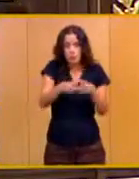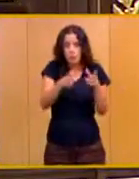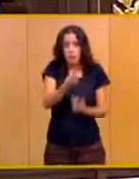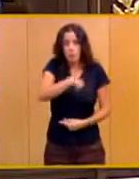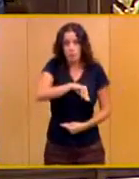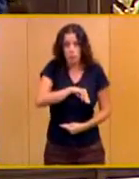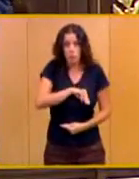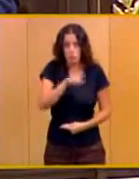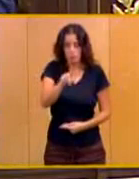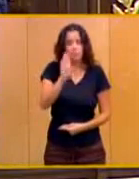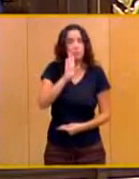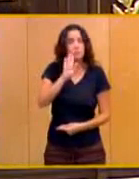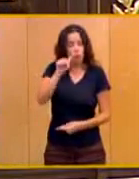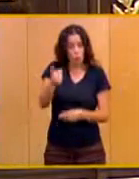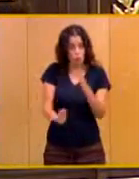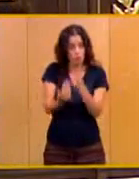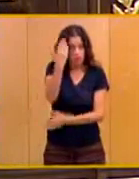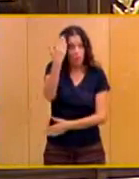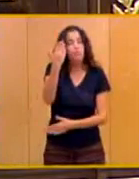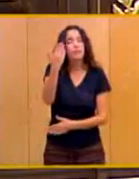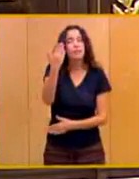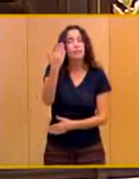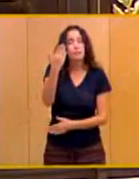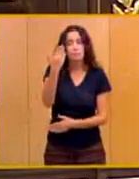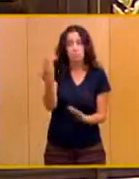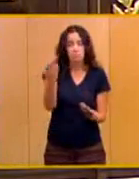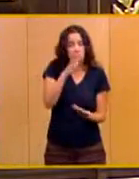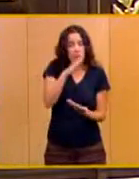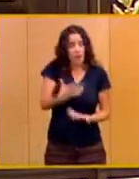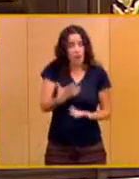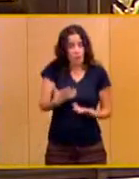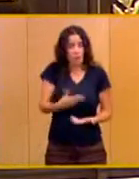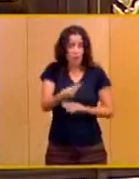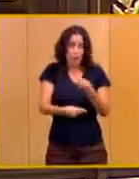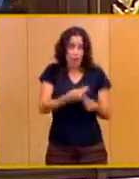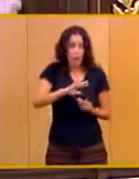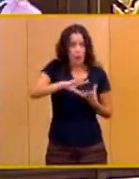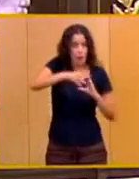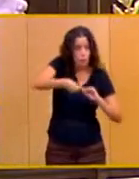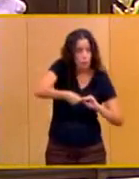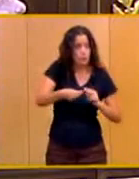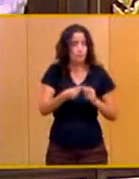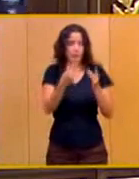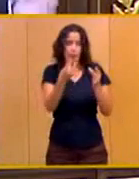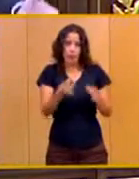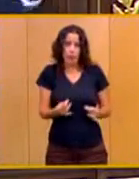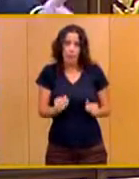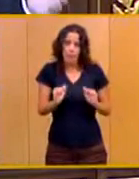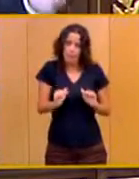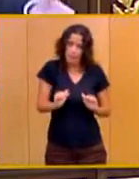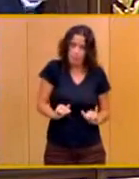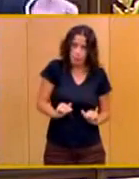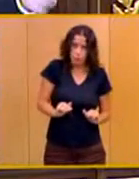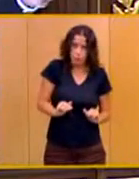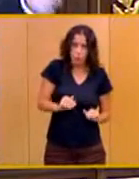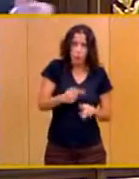bien dijo esta mañana, pues ahora ahorra, está haciendo un ajuste, se está desendeudando. Usted se lo apunta como propio, pero eso lo